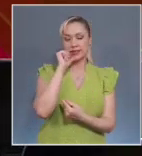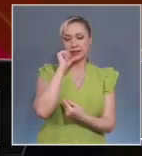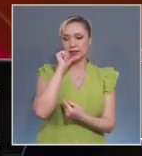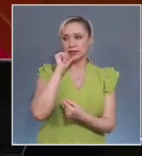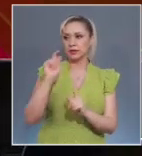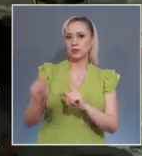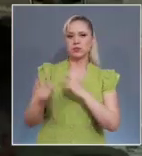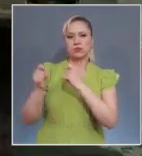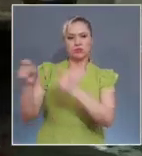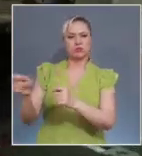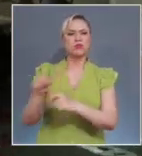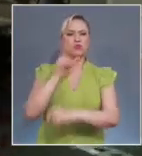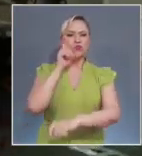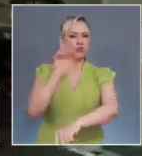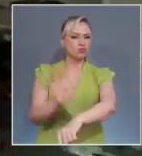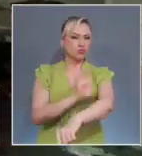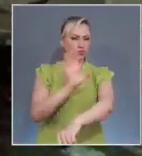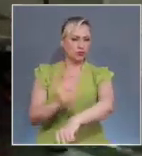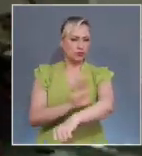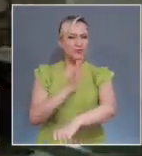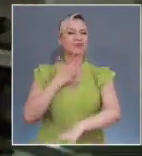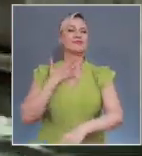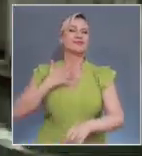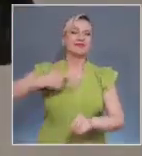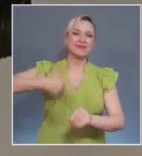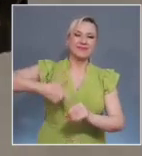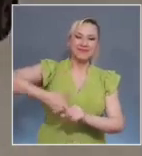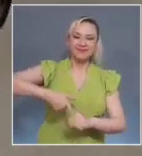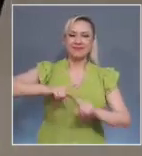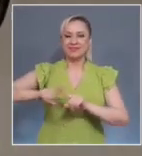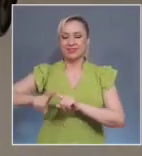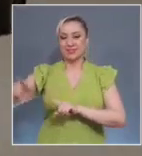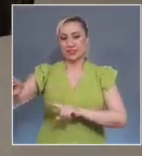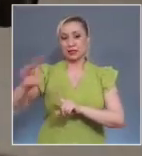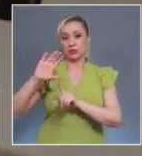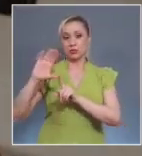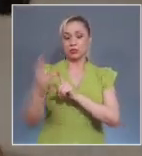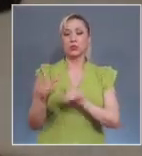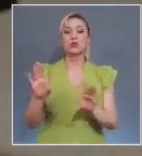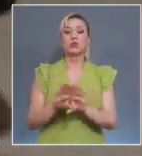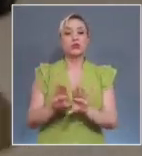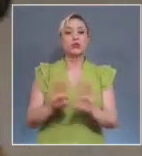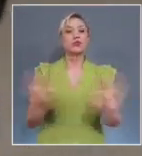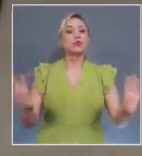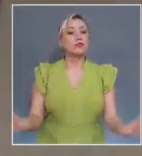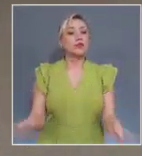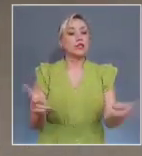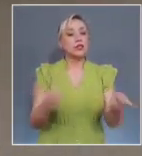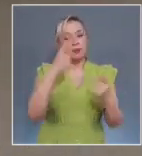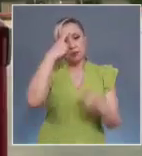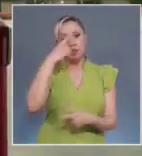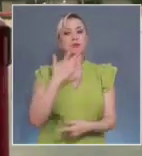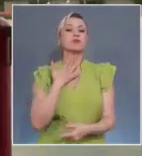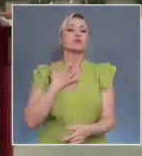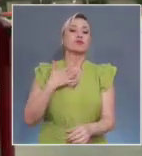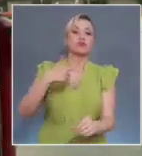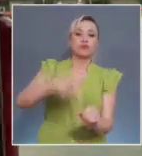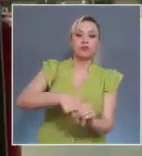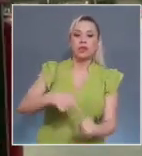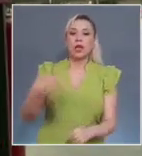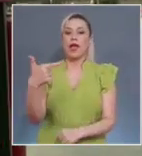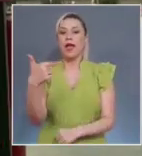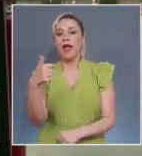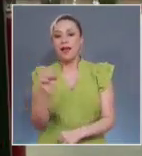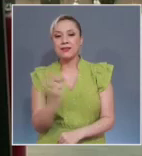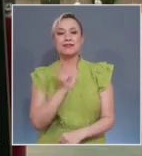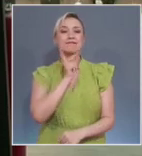para regular precisamente de manera asimétrica las ventas de primera mano de hidrocarburos, petrolíferos o petroquímicos, así